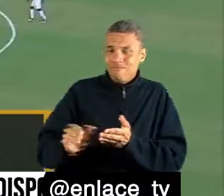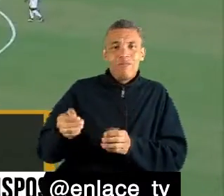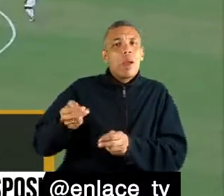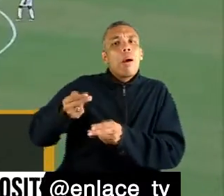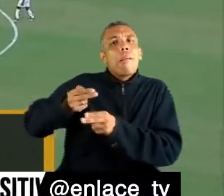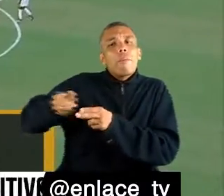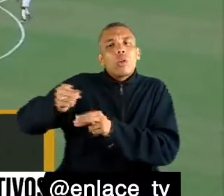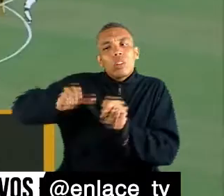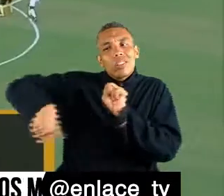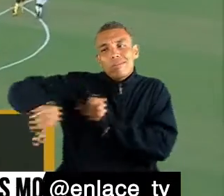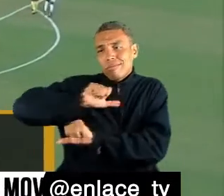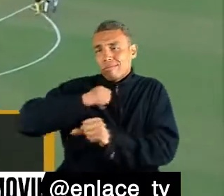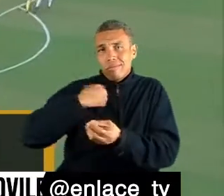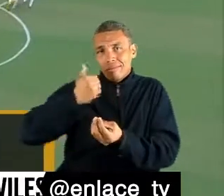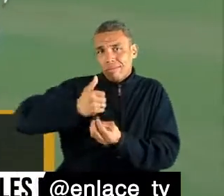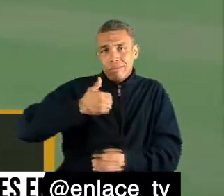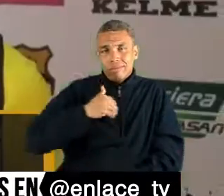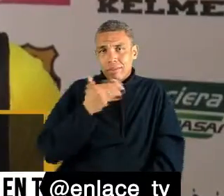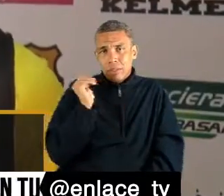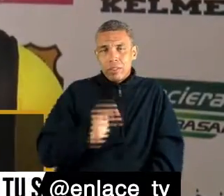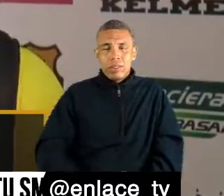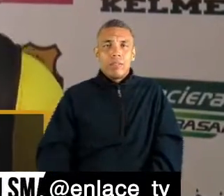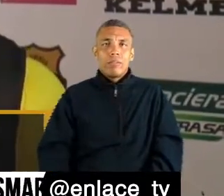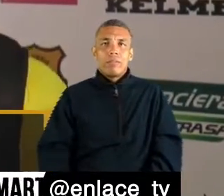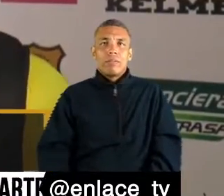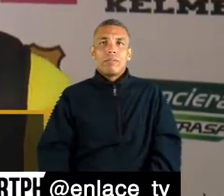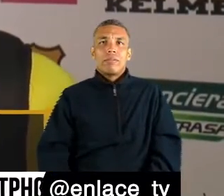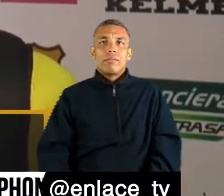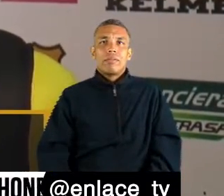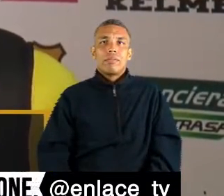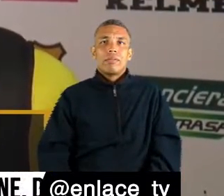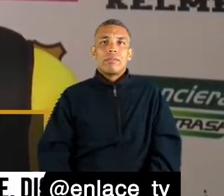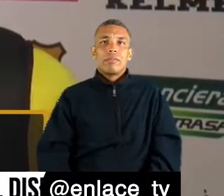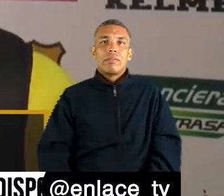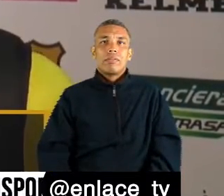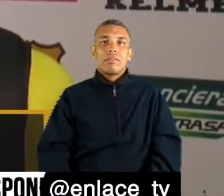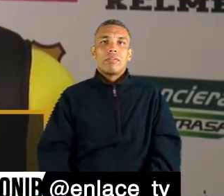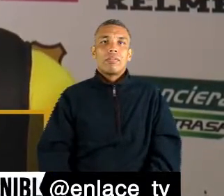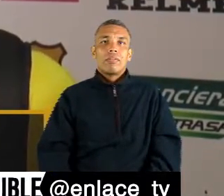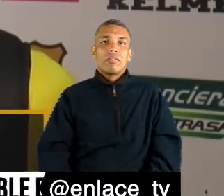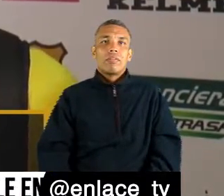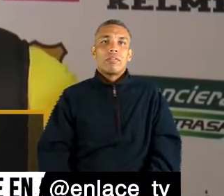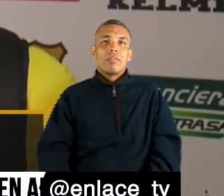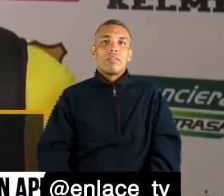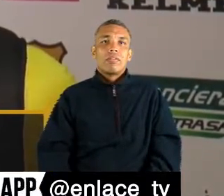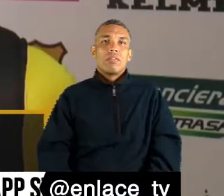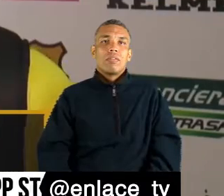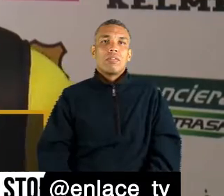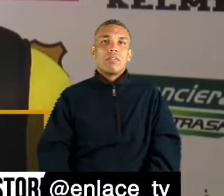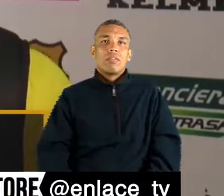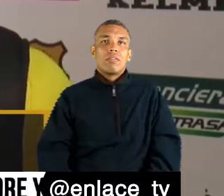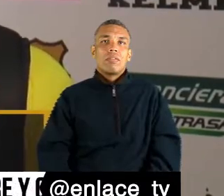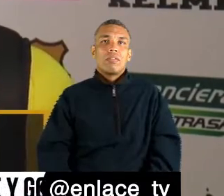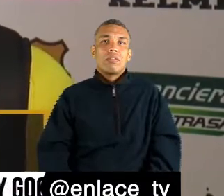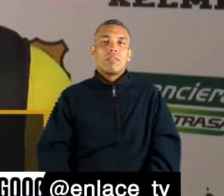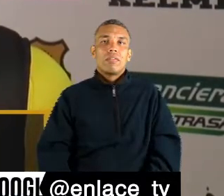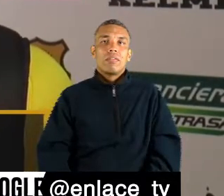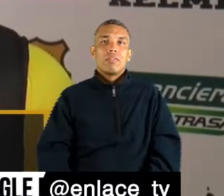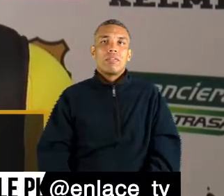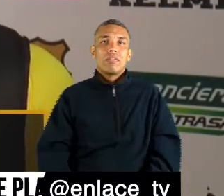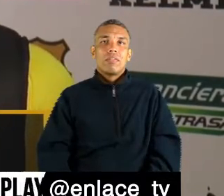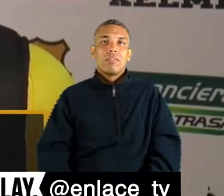Águila a Atlético Bucaramanga 1-0. Sí, yo creo que es difícil, da un poco de impotencia no poder marcar, tener